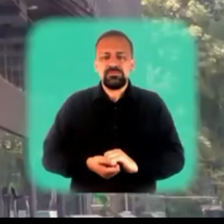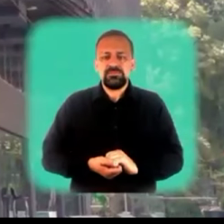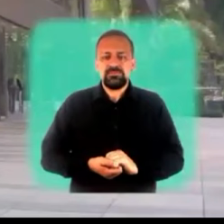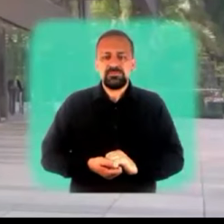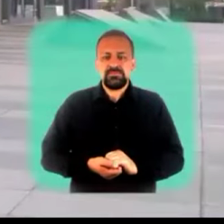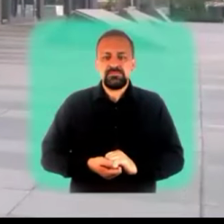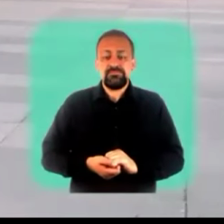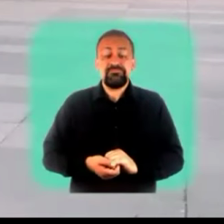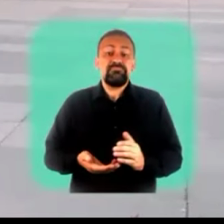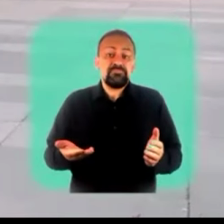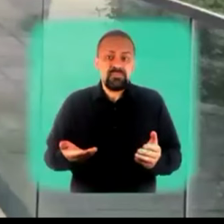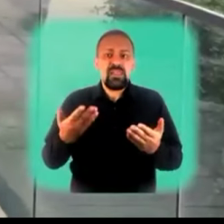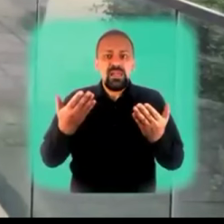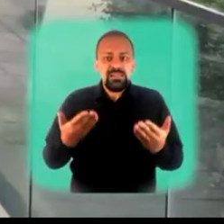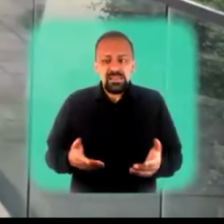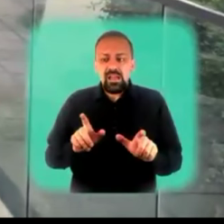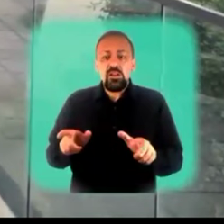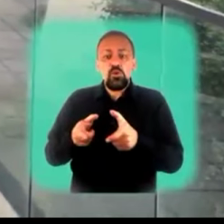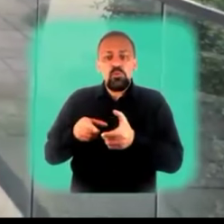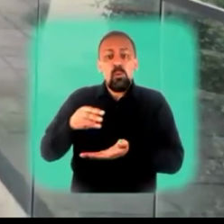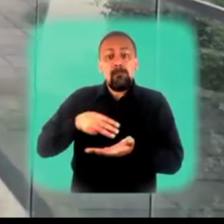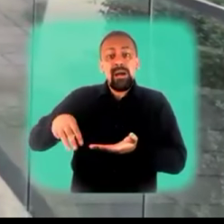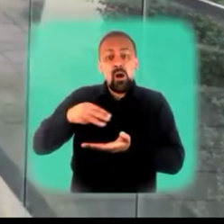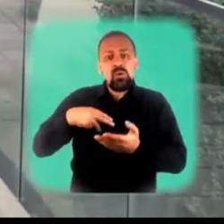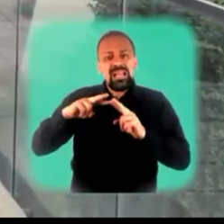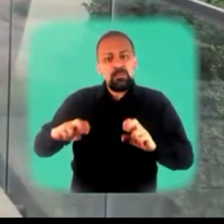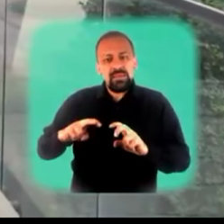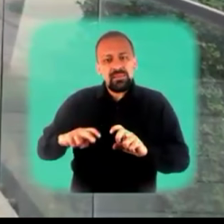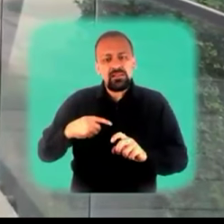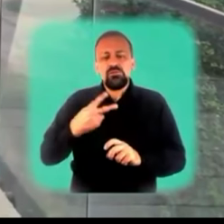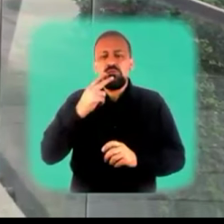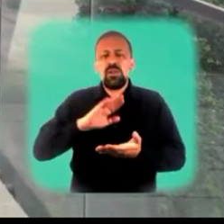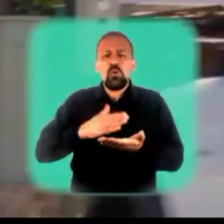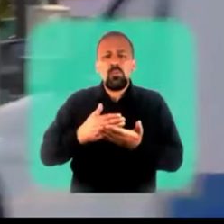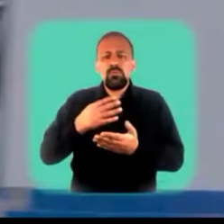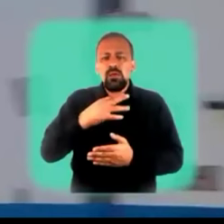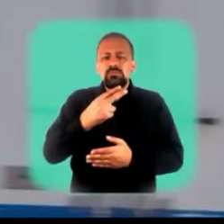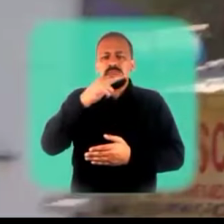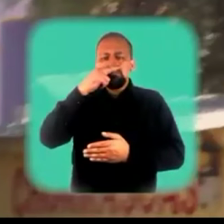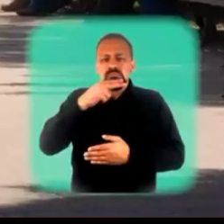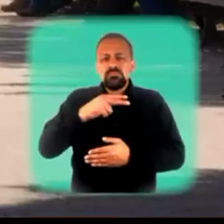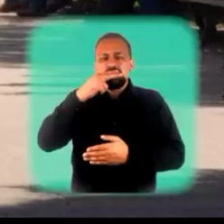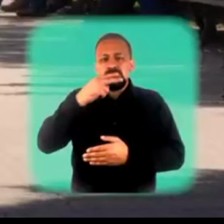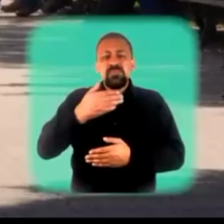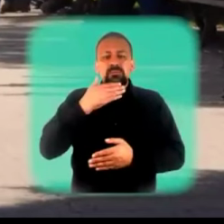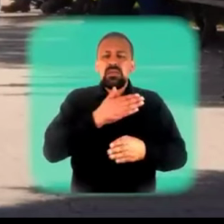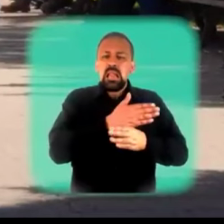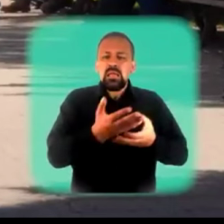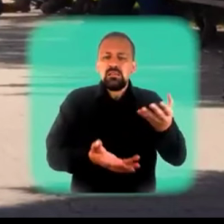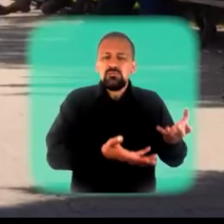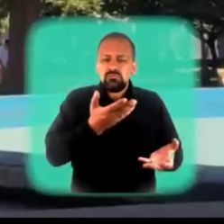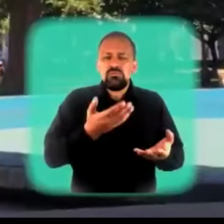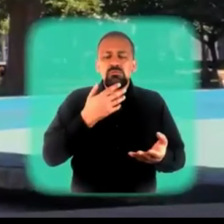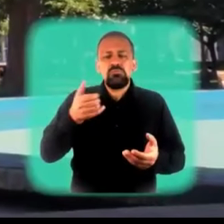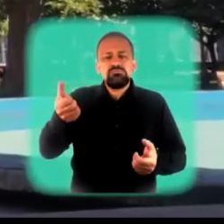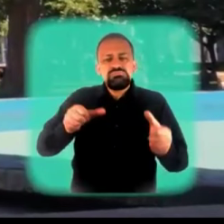investigación. Gracias a la instalación de la cohorte del Maule, hemos podido caracterizar la calidad del aire en esta comuna y la importancia de la quema de leña y